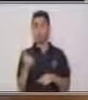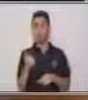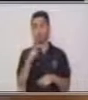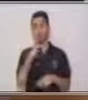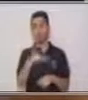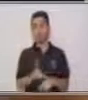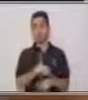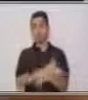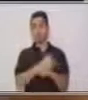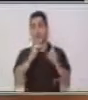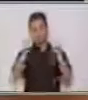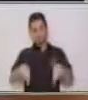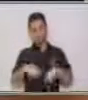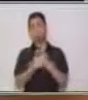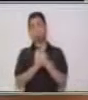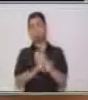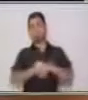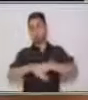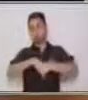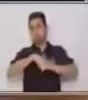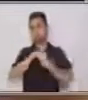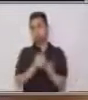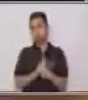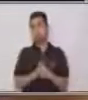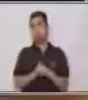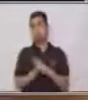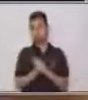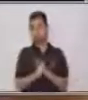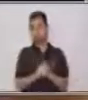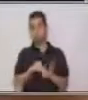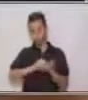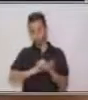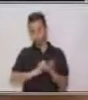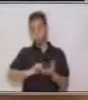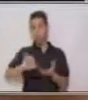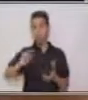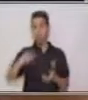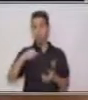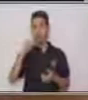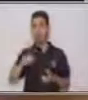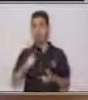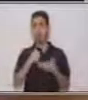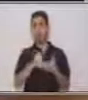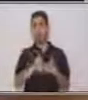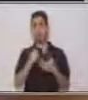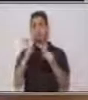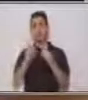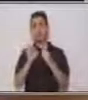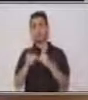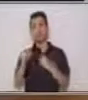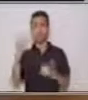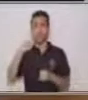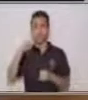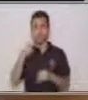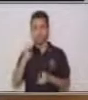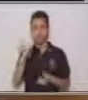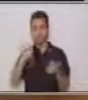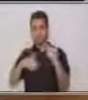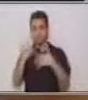manos constantemente con agua y con jabón. El día de hoy nos acompaña Mauricio en lengua de